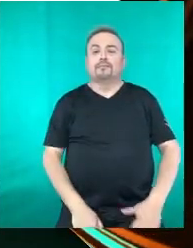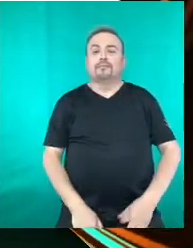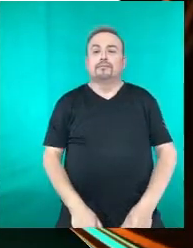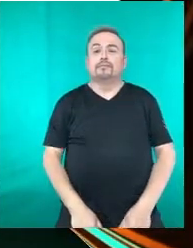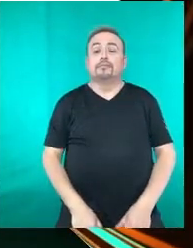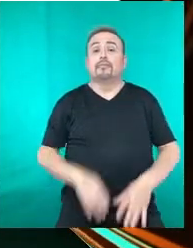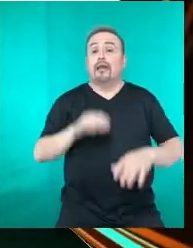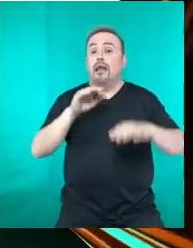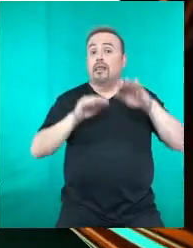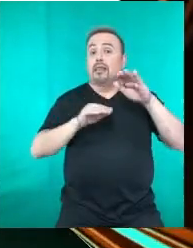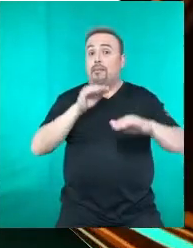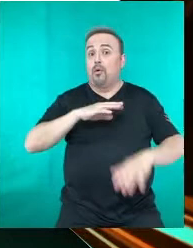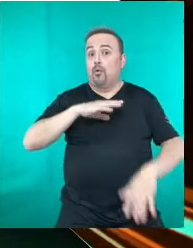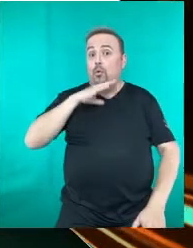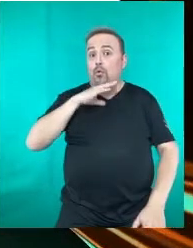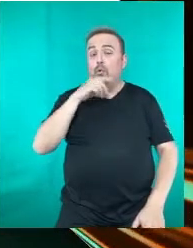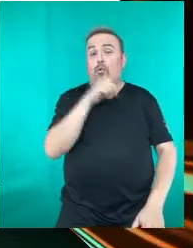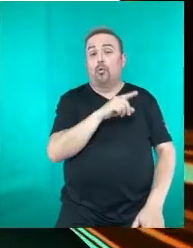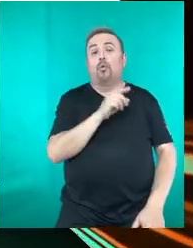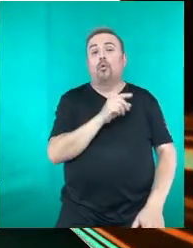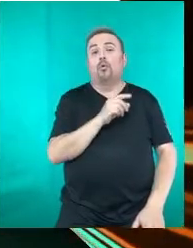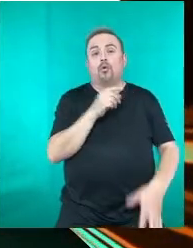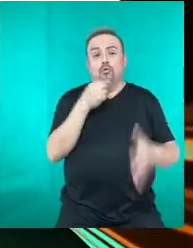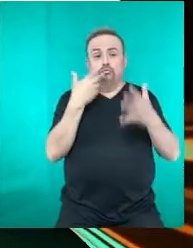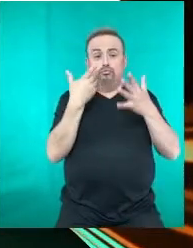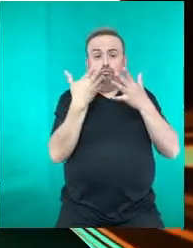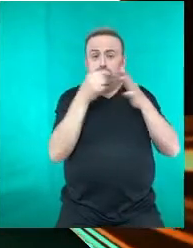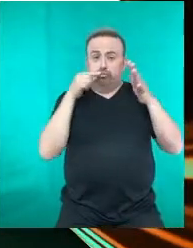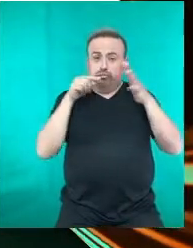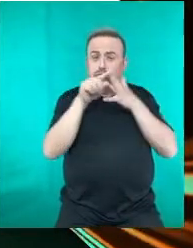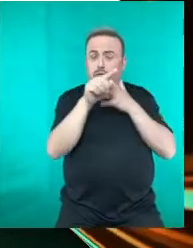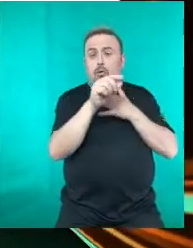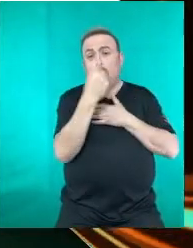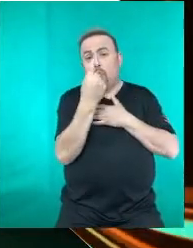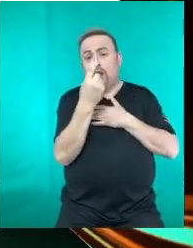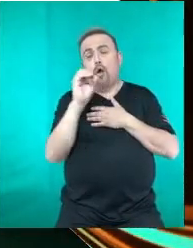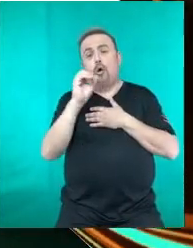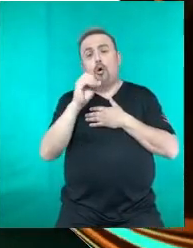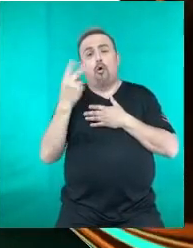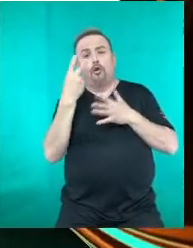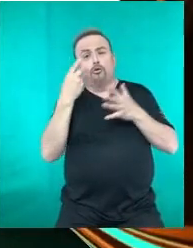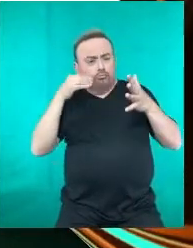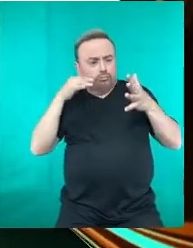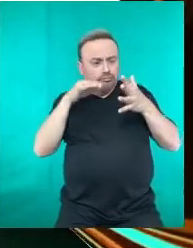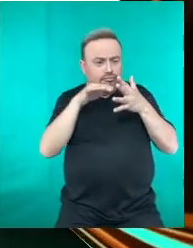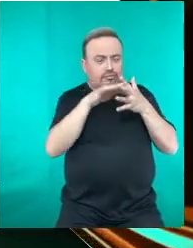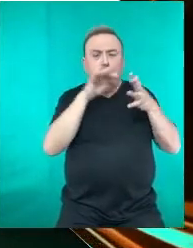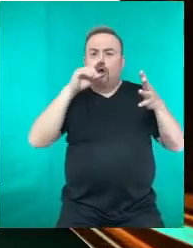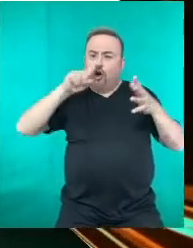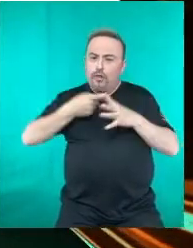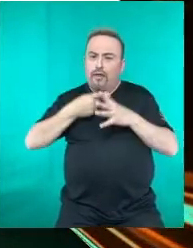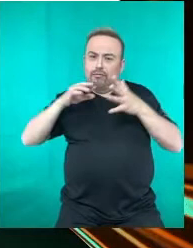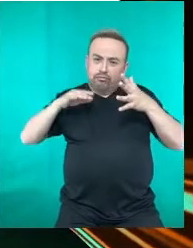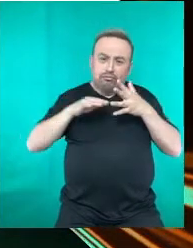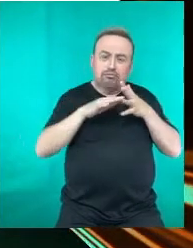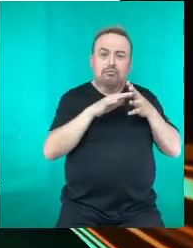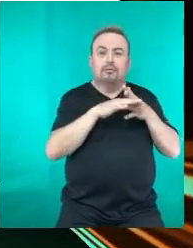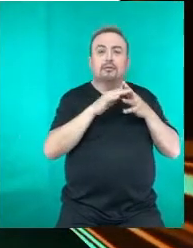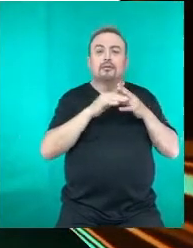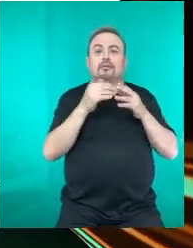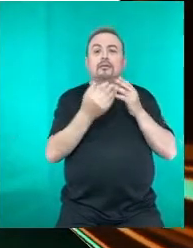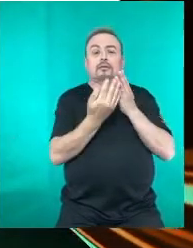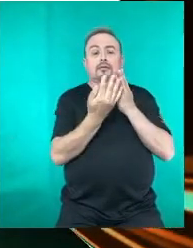Dependiendo del uso, pueden ser una pasada o dos pasadas, ¿no es cierto?, sobre estos racks de osmosis